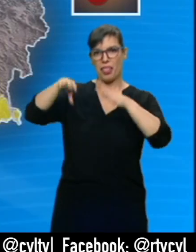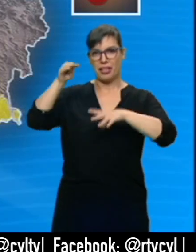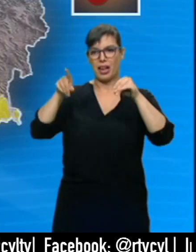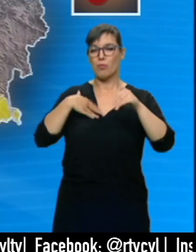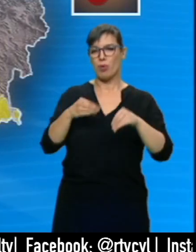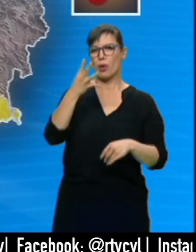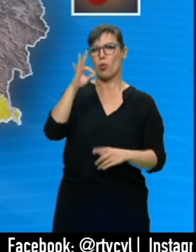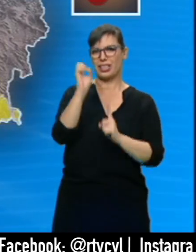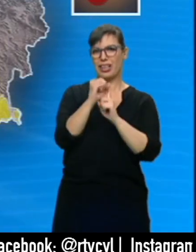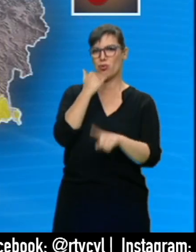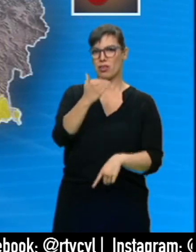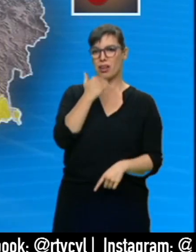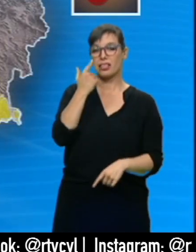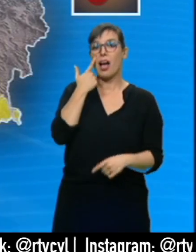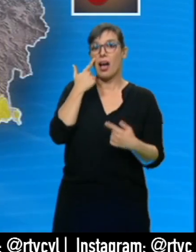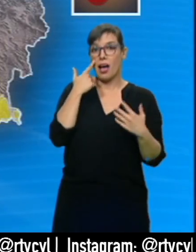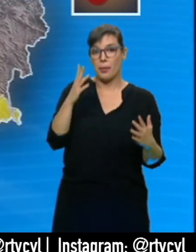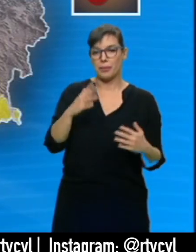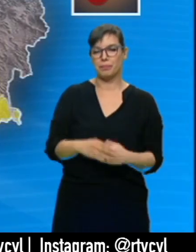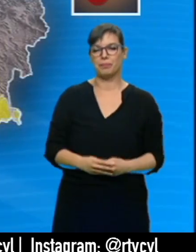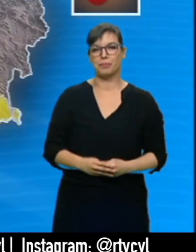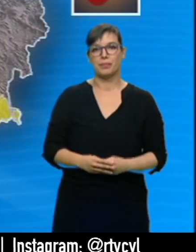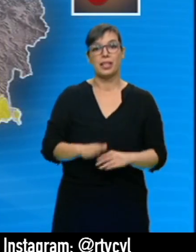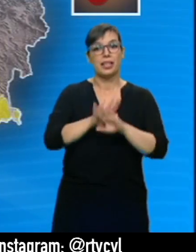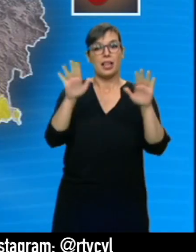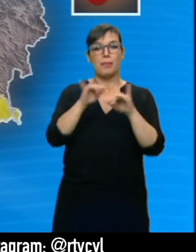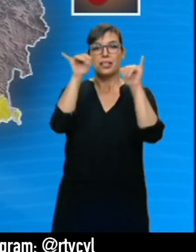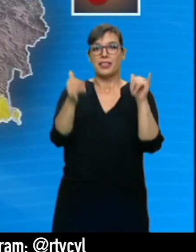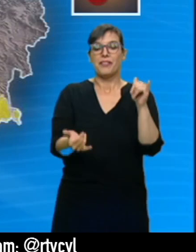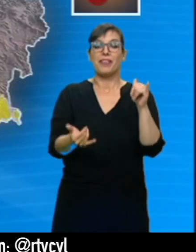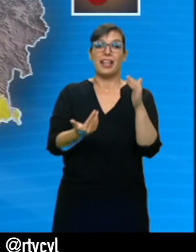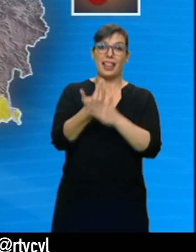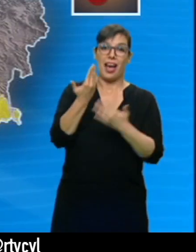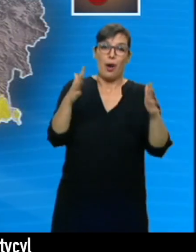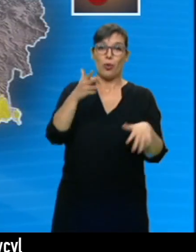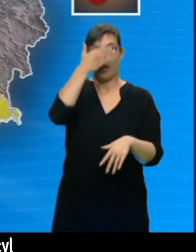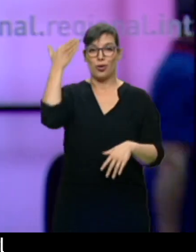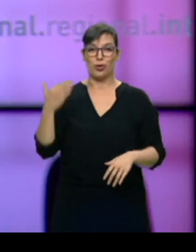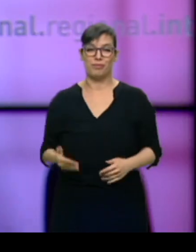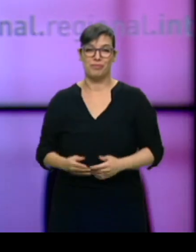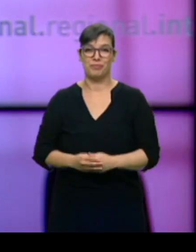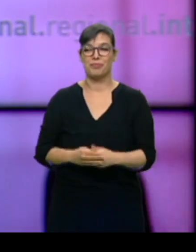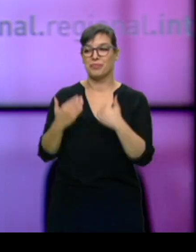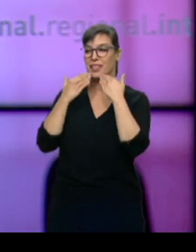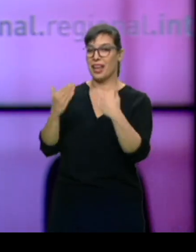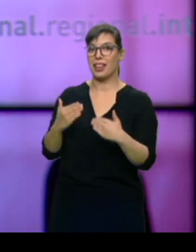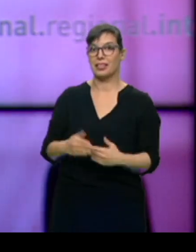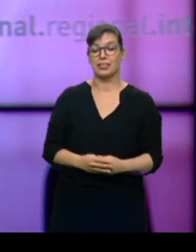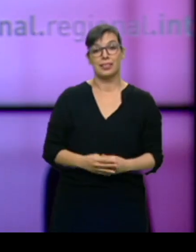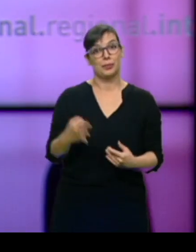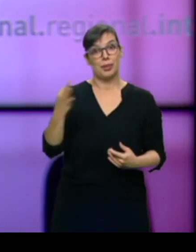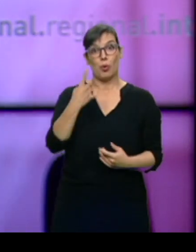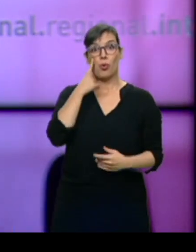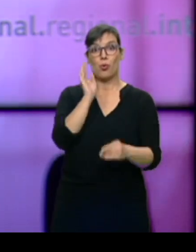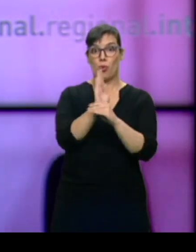los 40. Veremos hasta dónde llegamos esta tarde. Esto es todo, que pasen un feliz y caluroso día. Gracias, Francisco. Pues habrá que tener